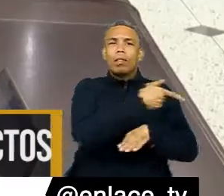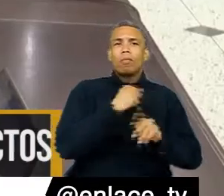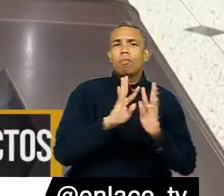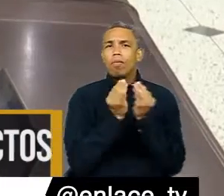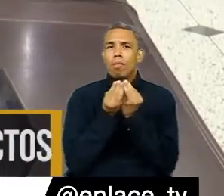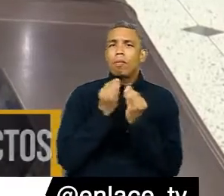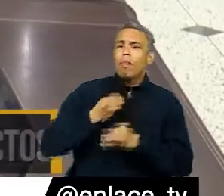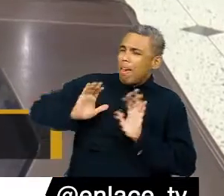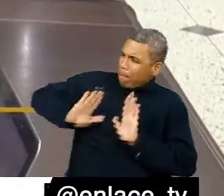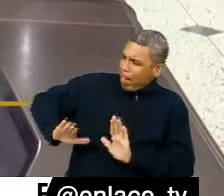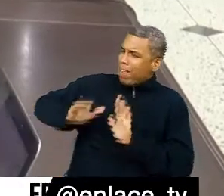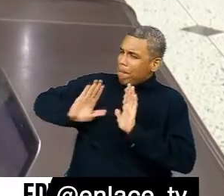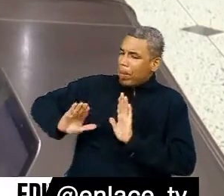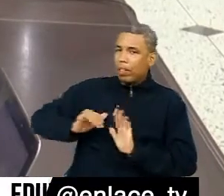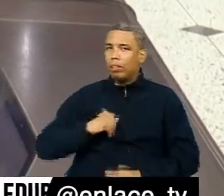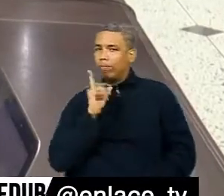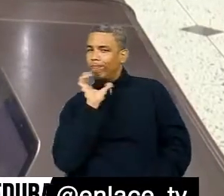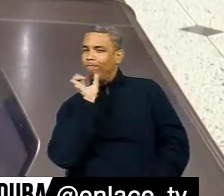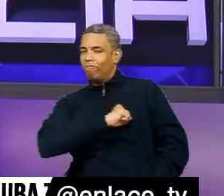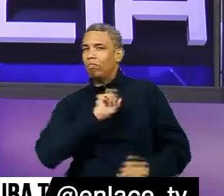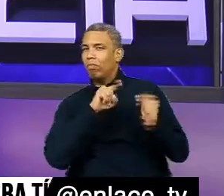entre el alcalde y los concejales de Barranca Bermeja.